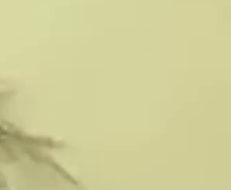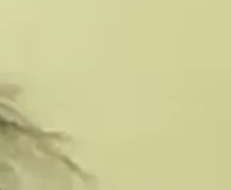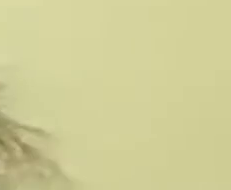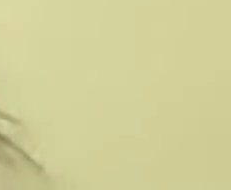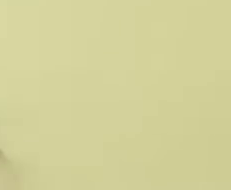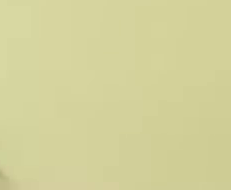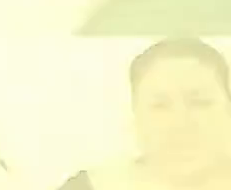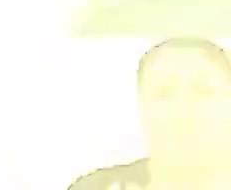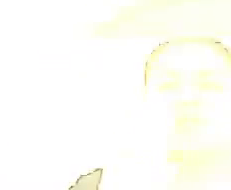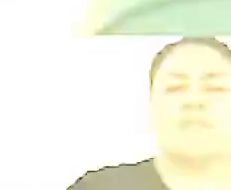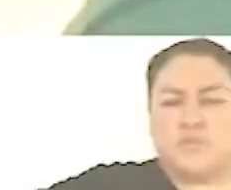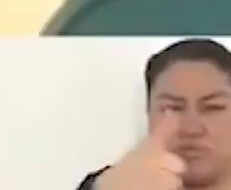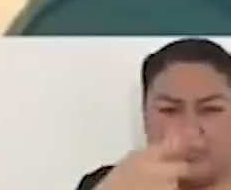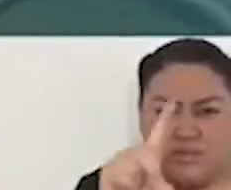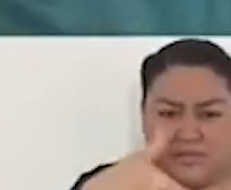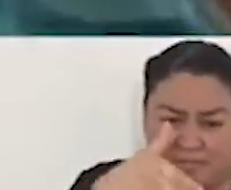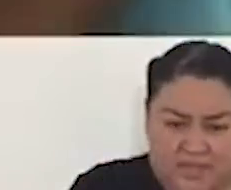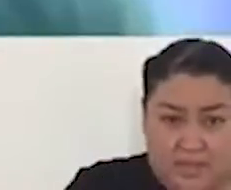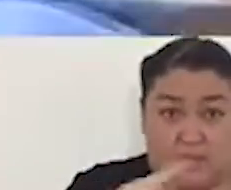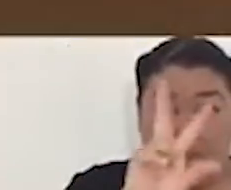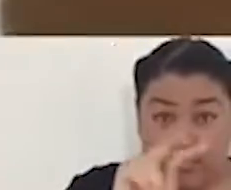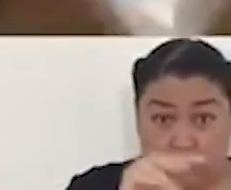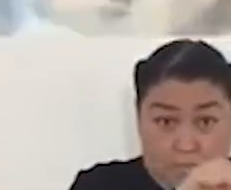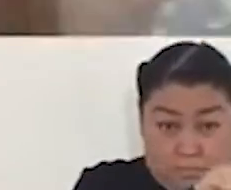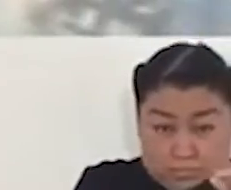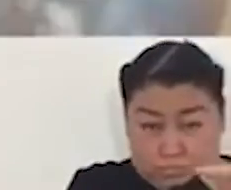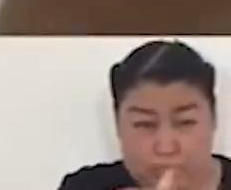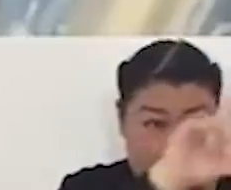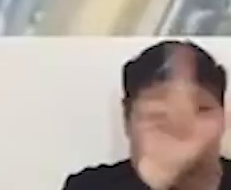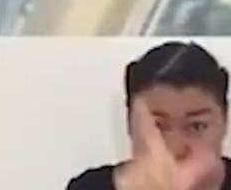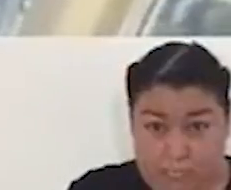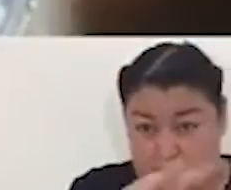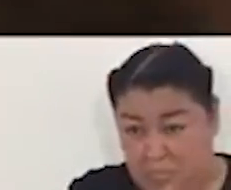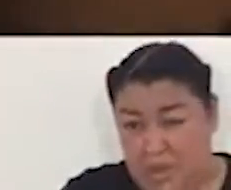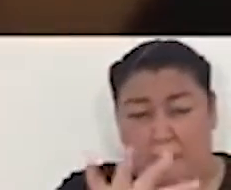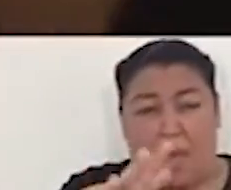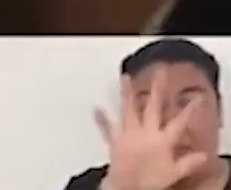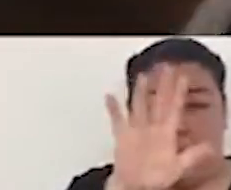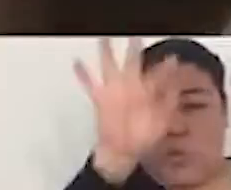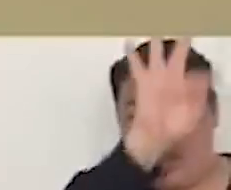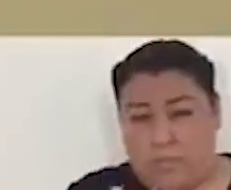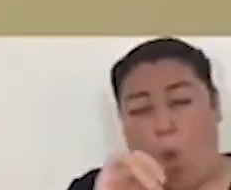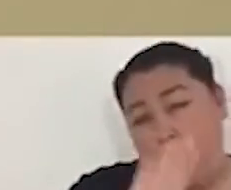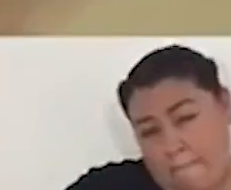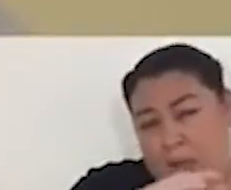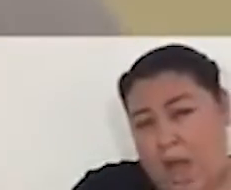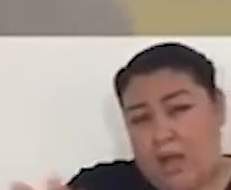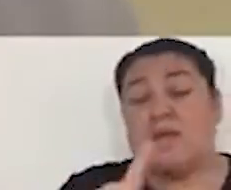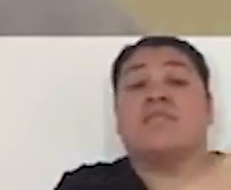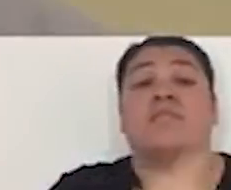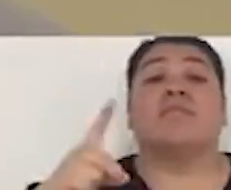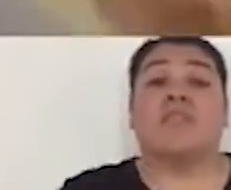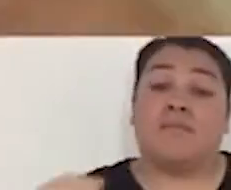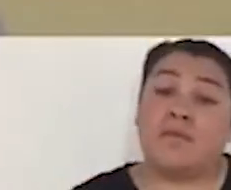ver más allá de nuestro entorno. Aunque aceptó que es mucho más sencillo que un niño aprenda lenguaje de señas, esto no significa que los adultos no puedan